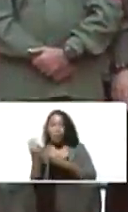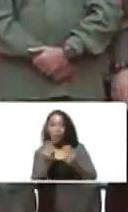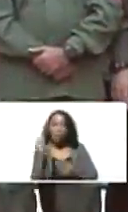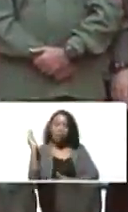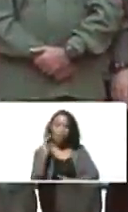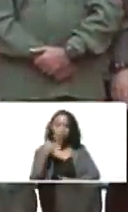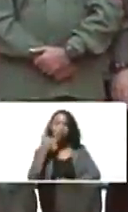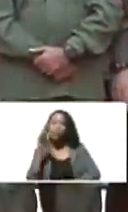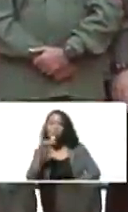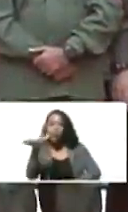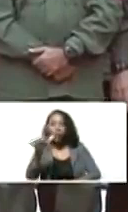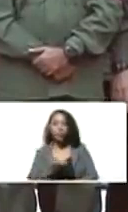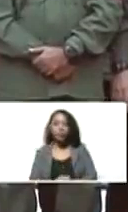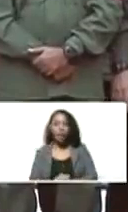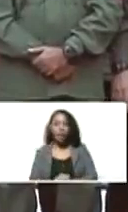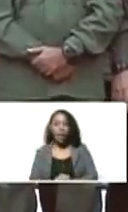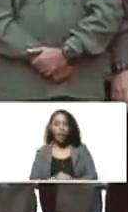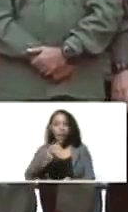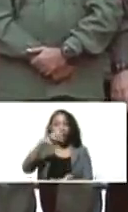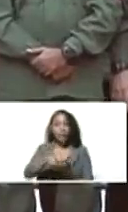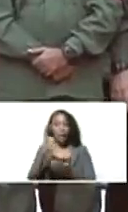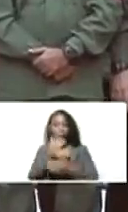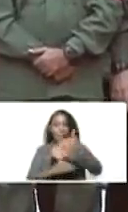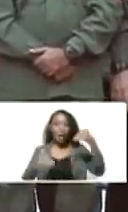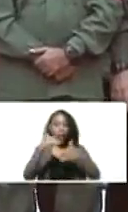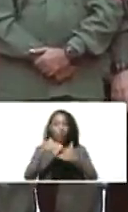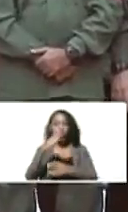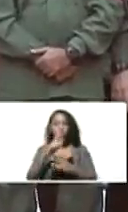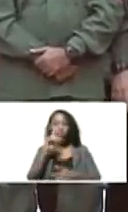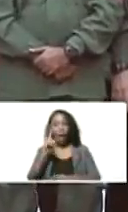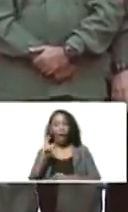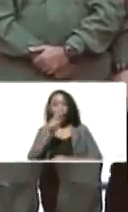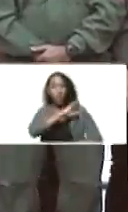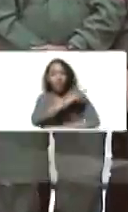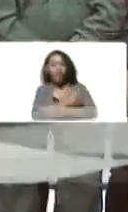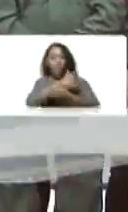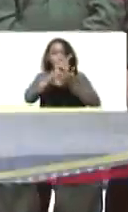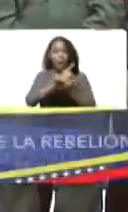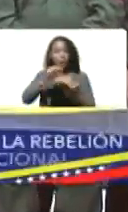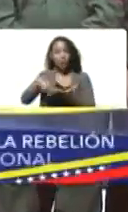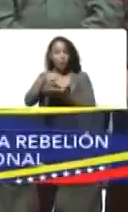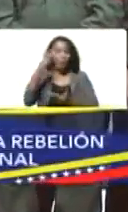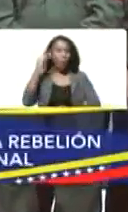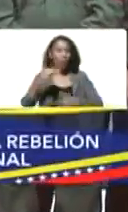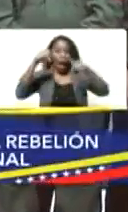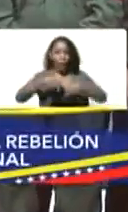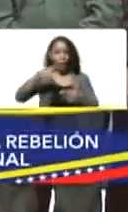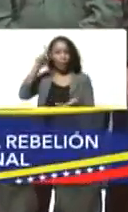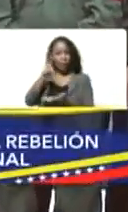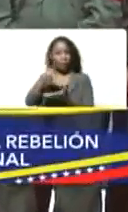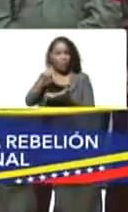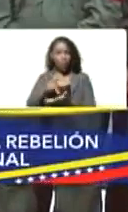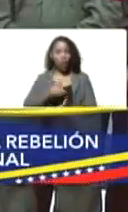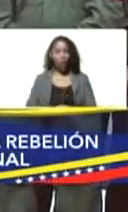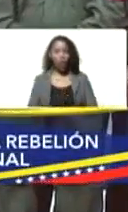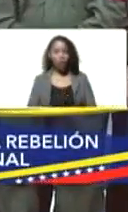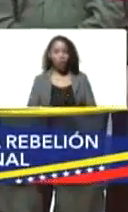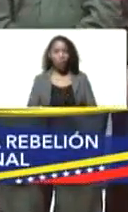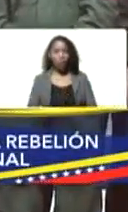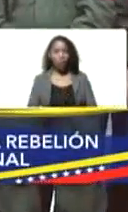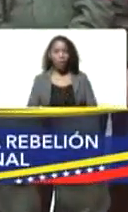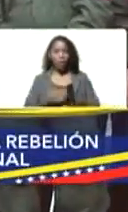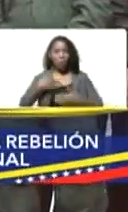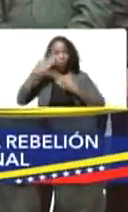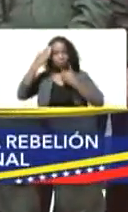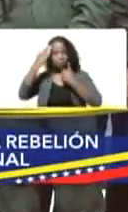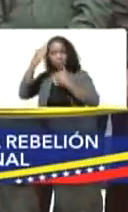Acompañado del Estado Mayor Superior de la Fuerza Armada Nacional Bolivariana, aquí presente. Mi